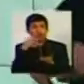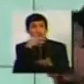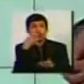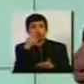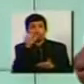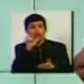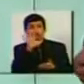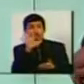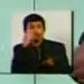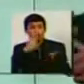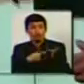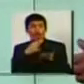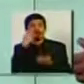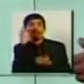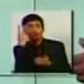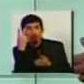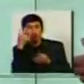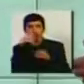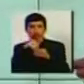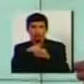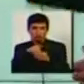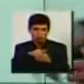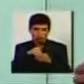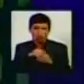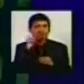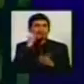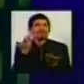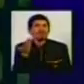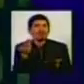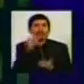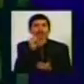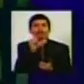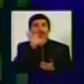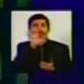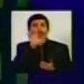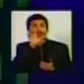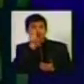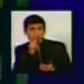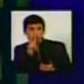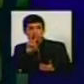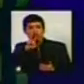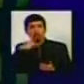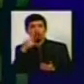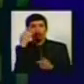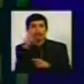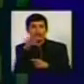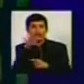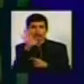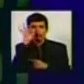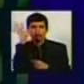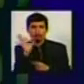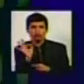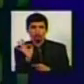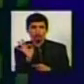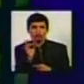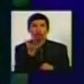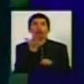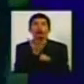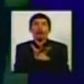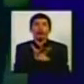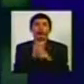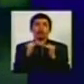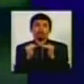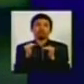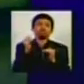cuatrocientos sesenta y cinco mil dos votos es decir el 62,15% hay